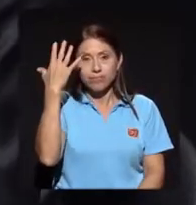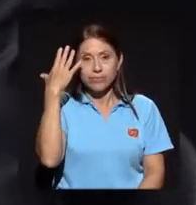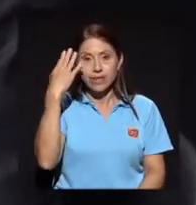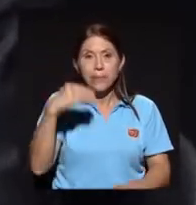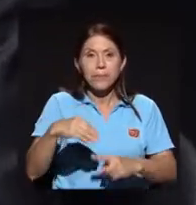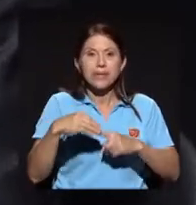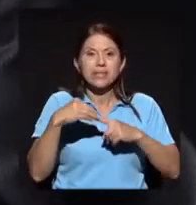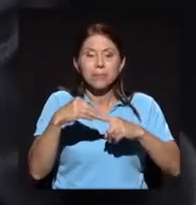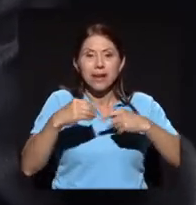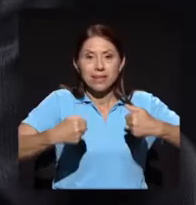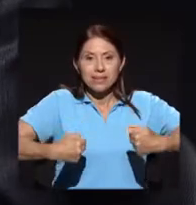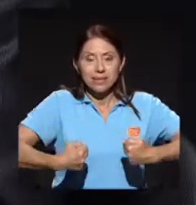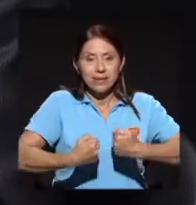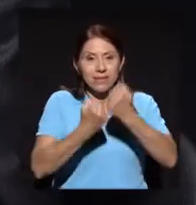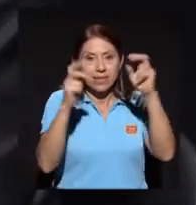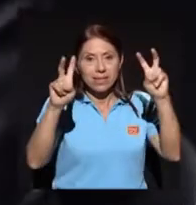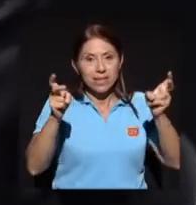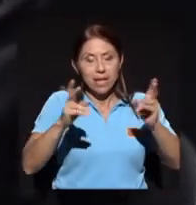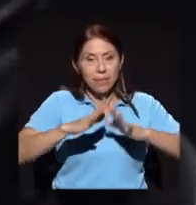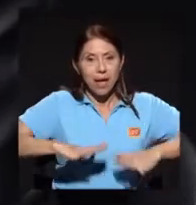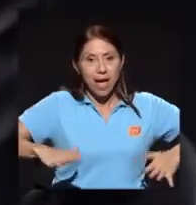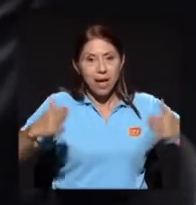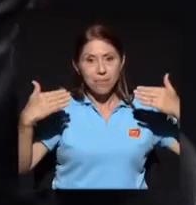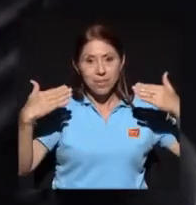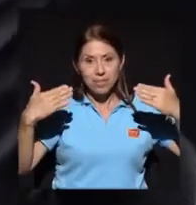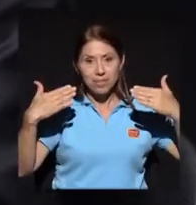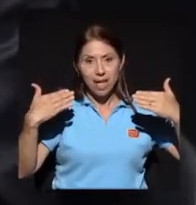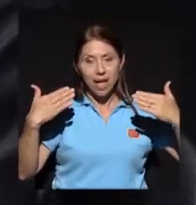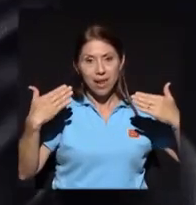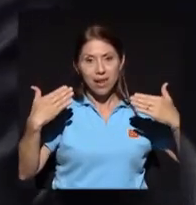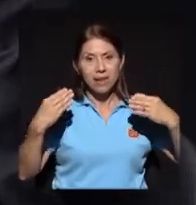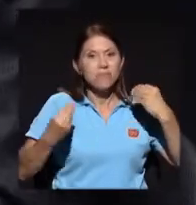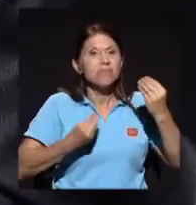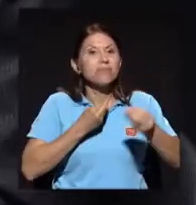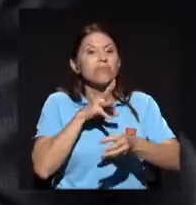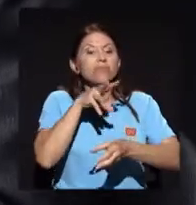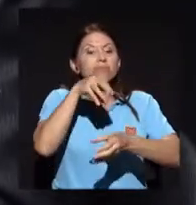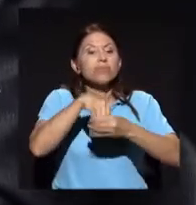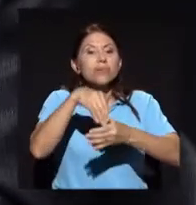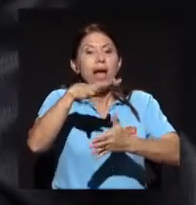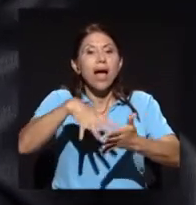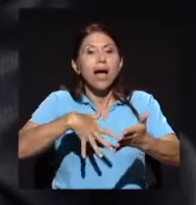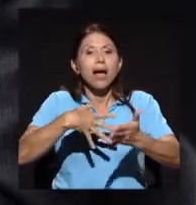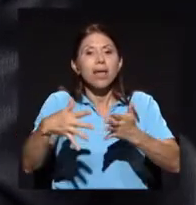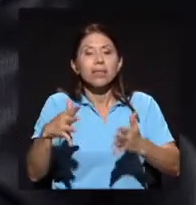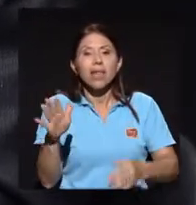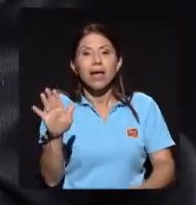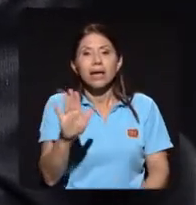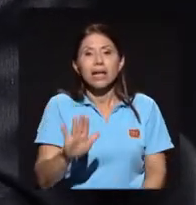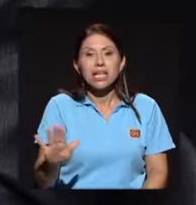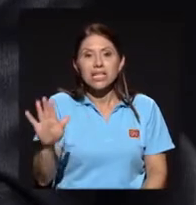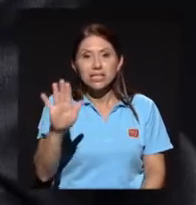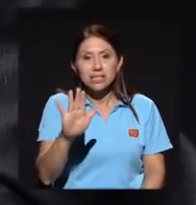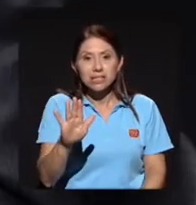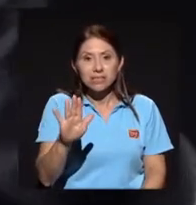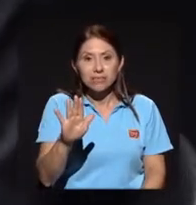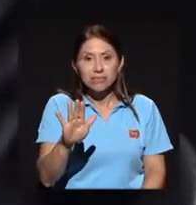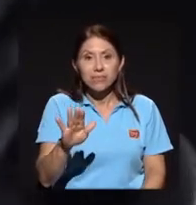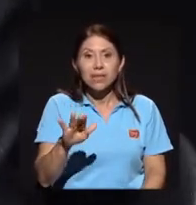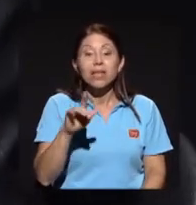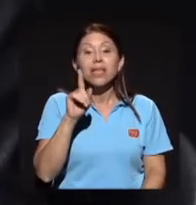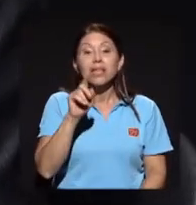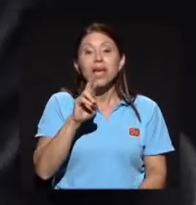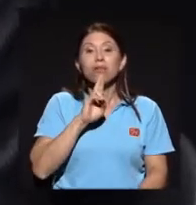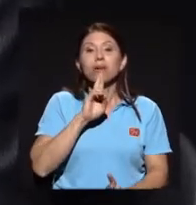desafíos en materia ambiental está en la agenda y hay una respuesta a la gente